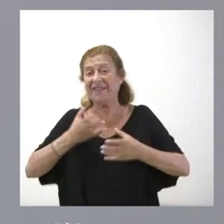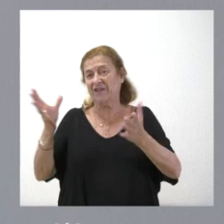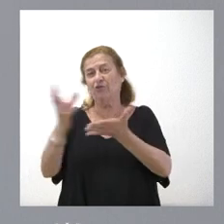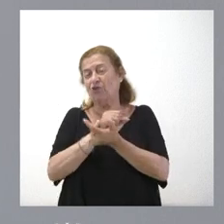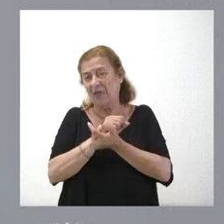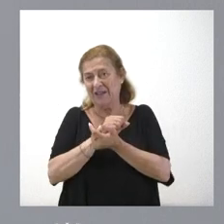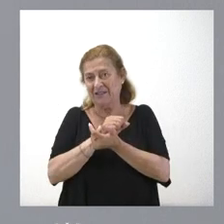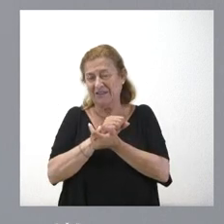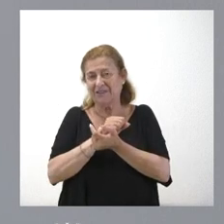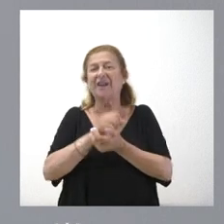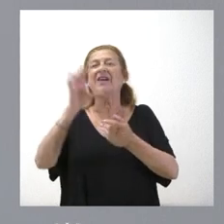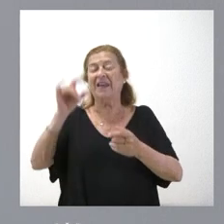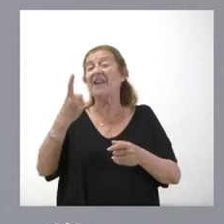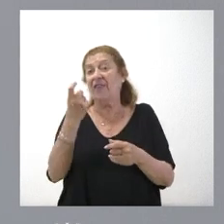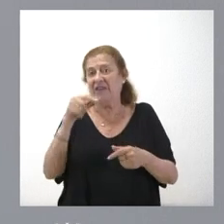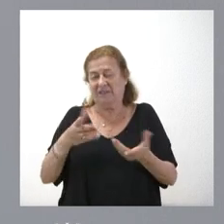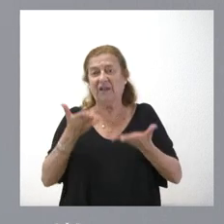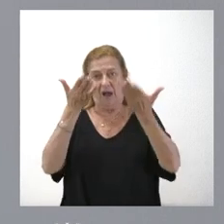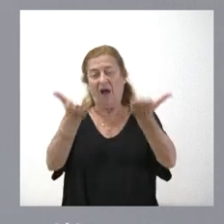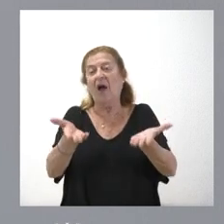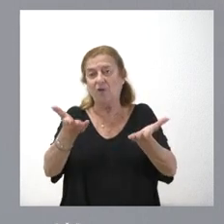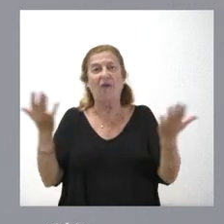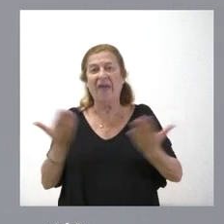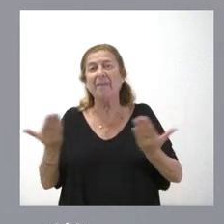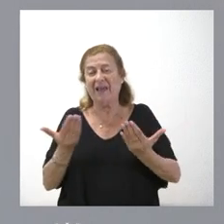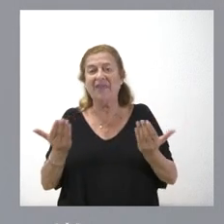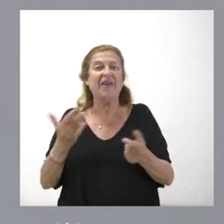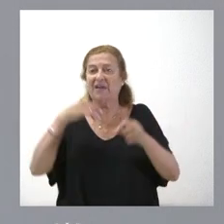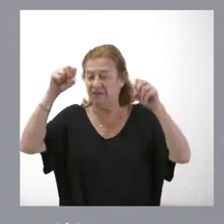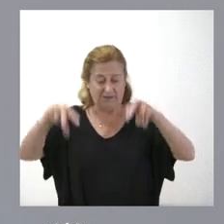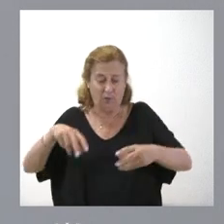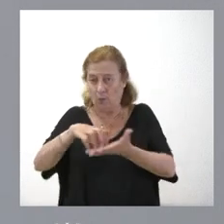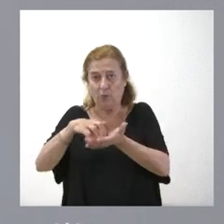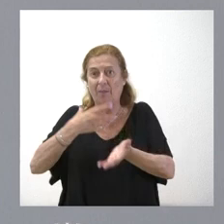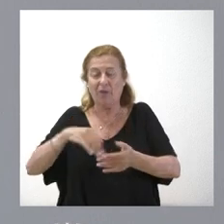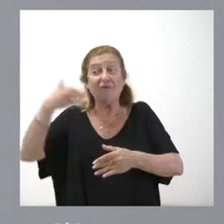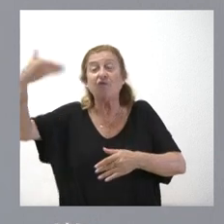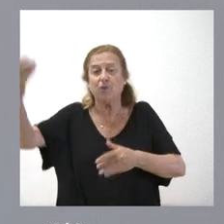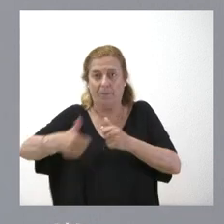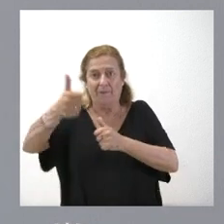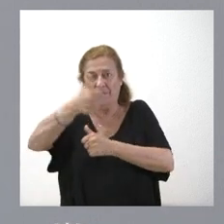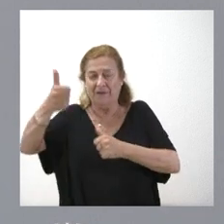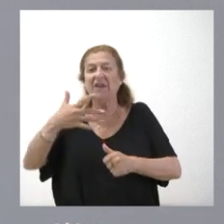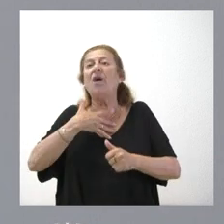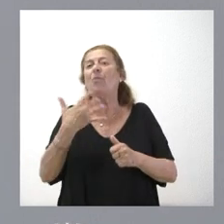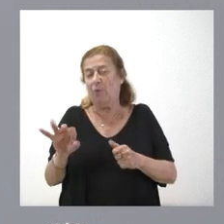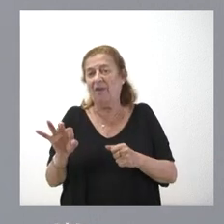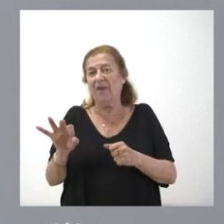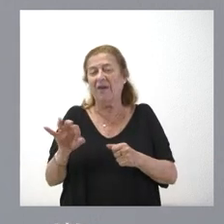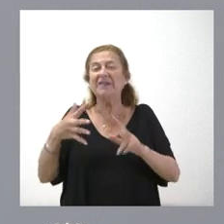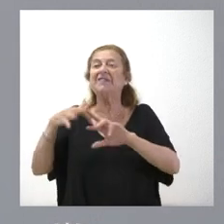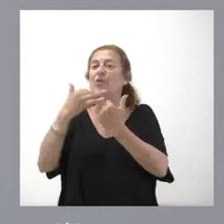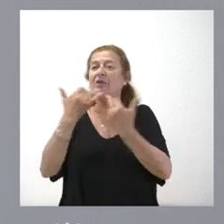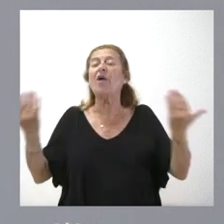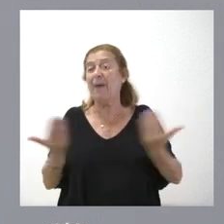que indudablemente precisan de esta ayuda de emergencia Sin lugar a dudas pudiera haber más en el futuro y también pudiera haber eh situaciones de